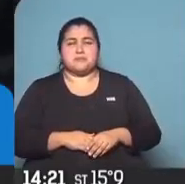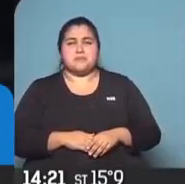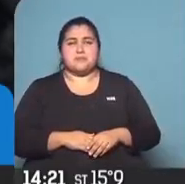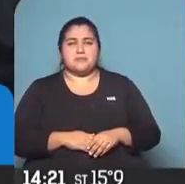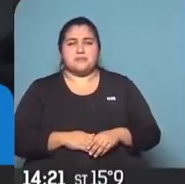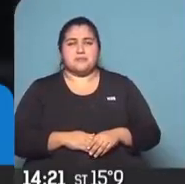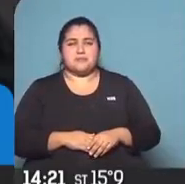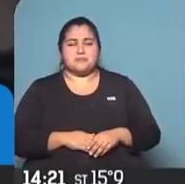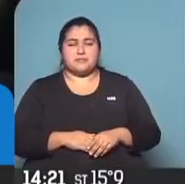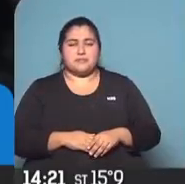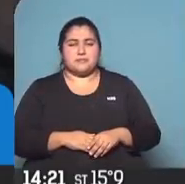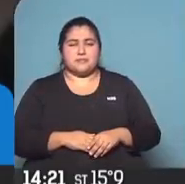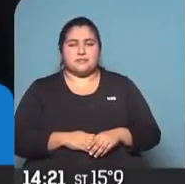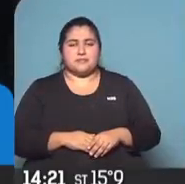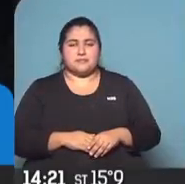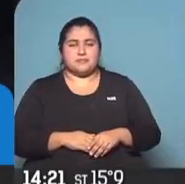i